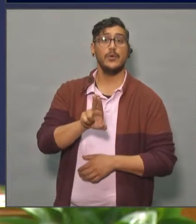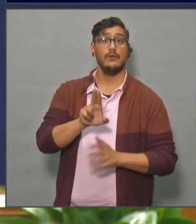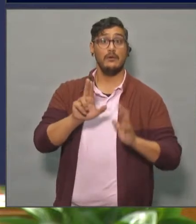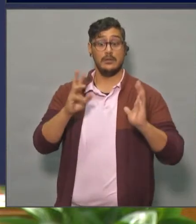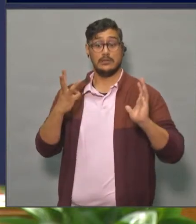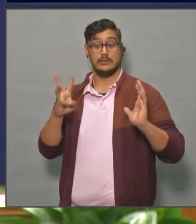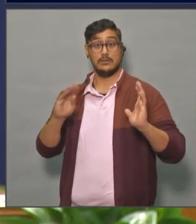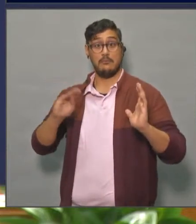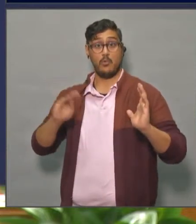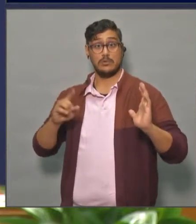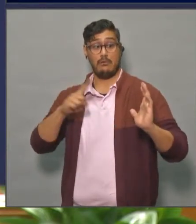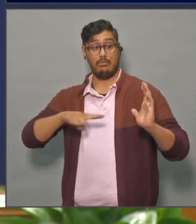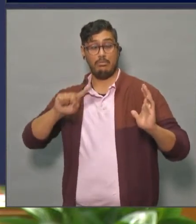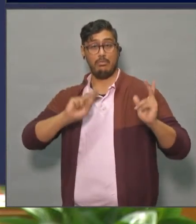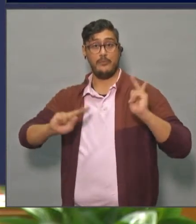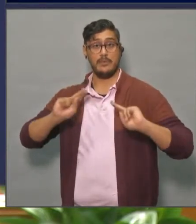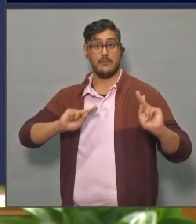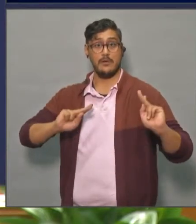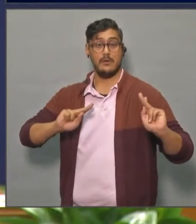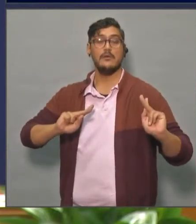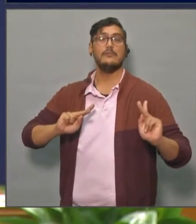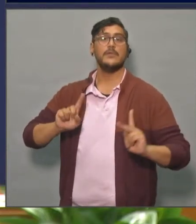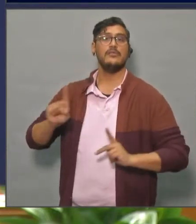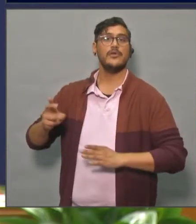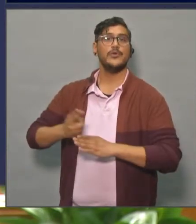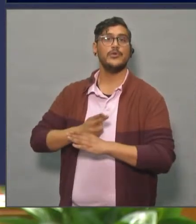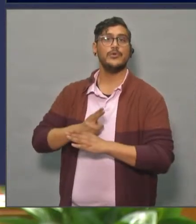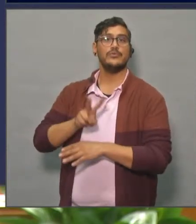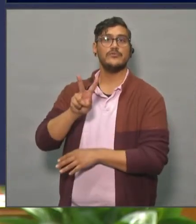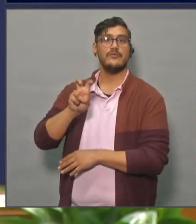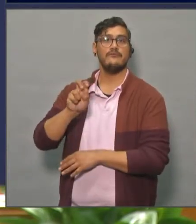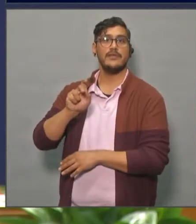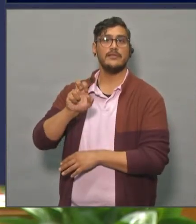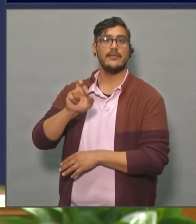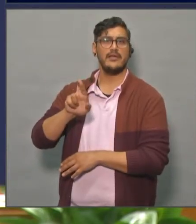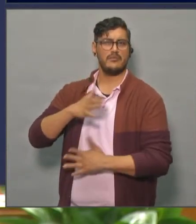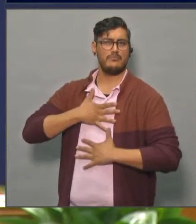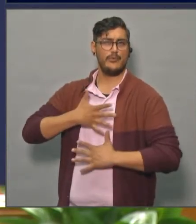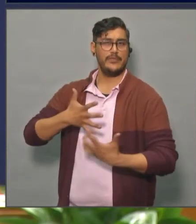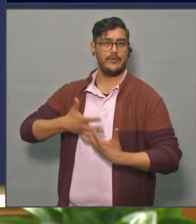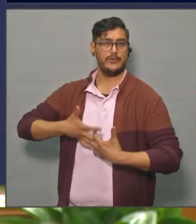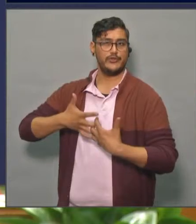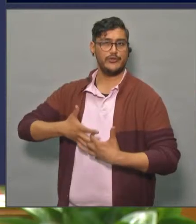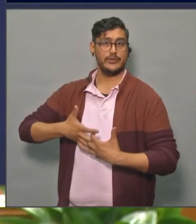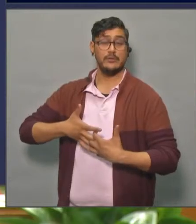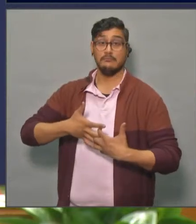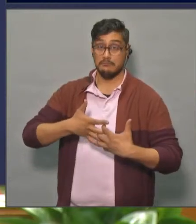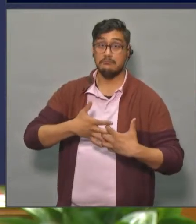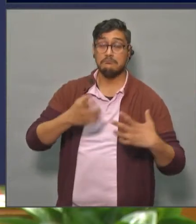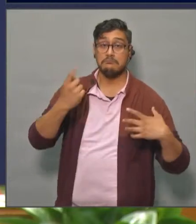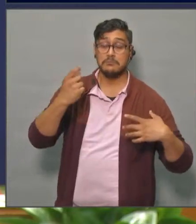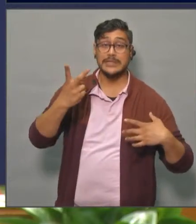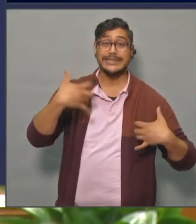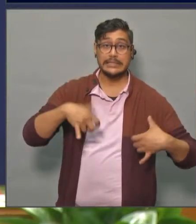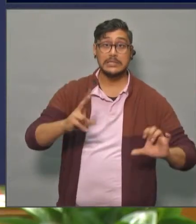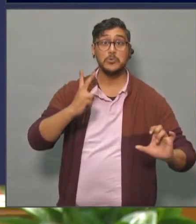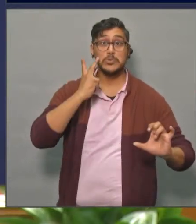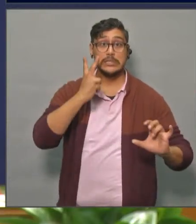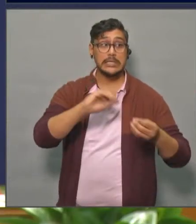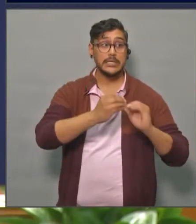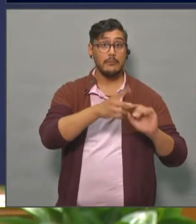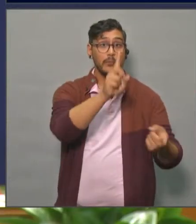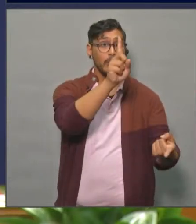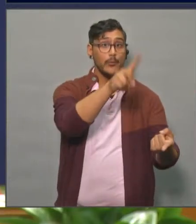el 16% de estas personas están en ventiladores. Y seguimos viendo reducciones en el número de personas que